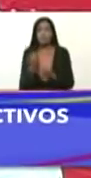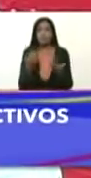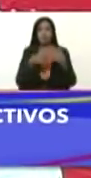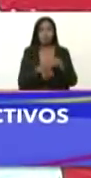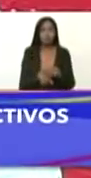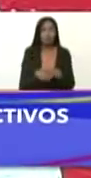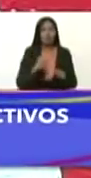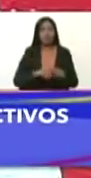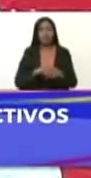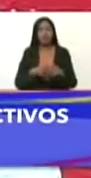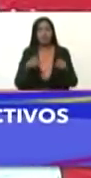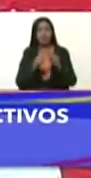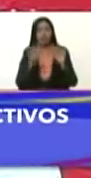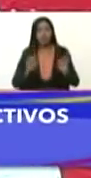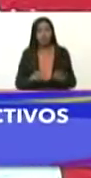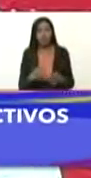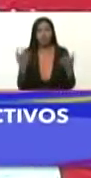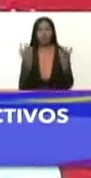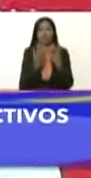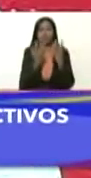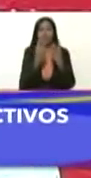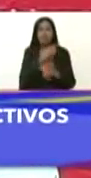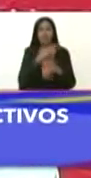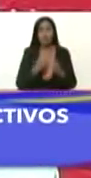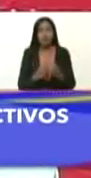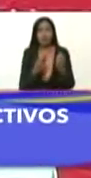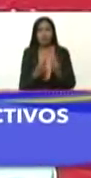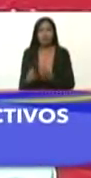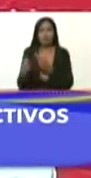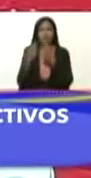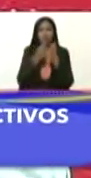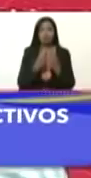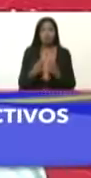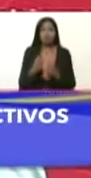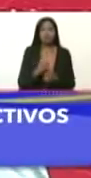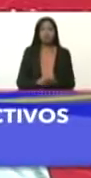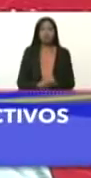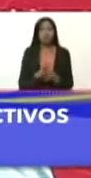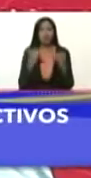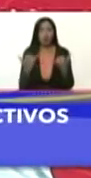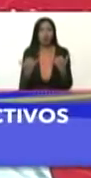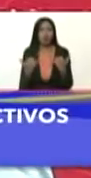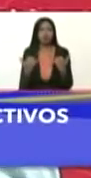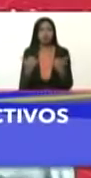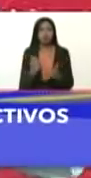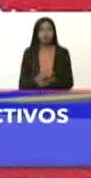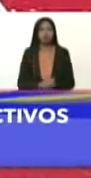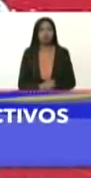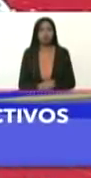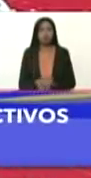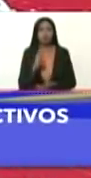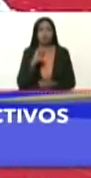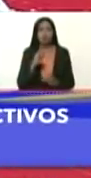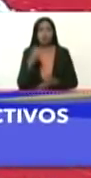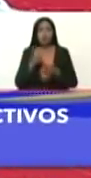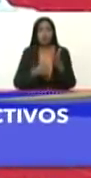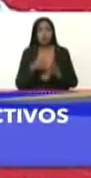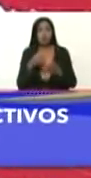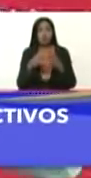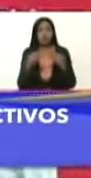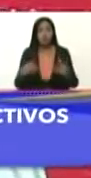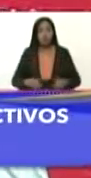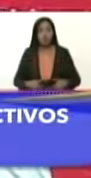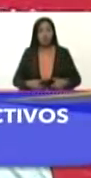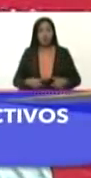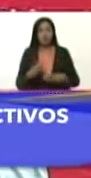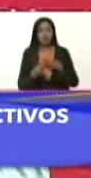épocas como esta, de guerra brutal de la economía. Ahora, inscribamos todo el esfuerzo que ustedes